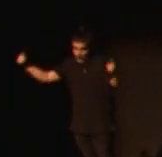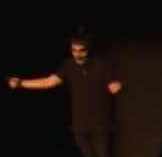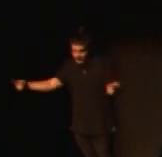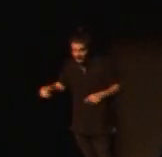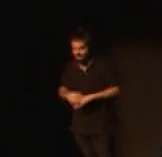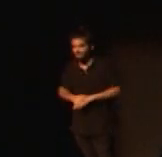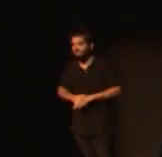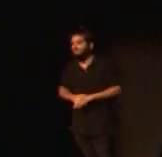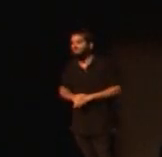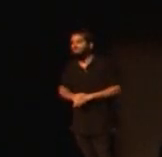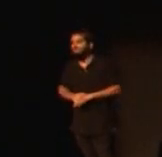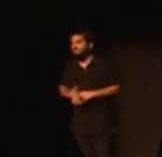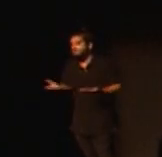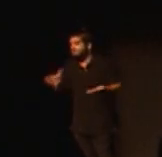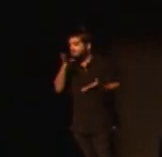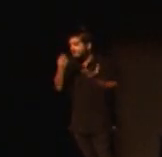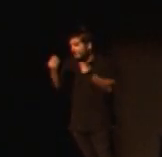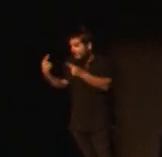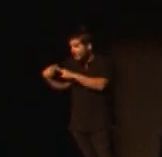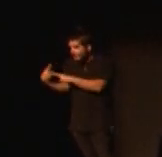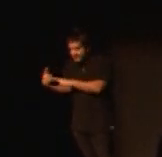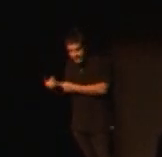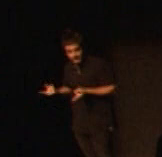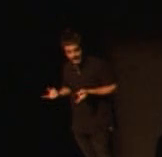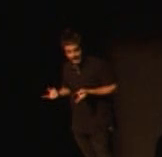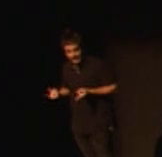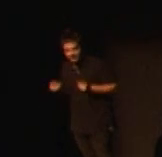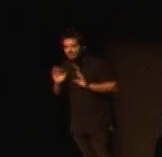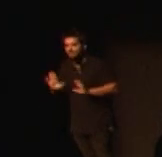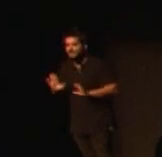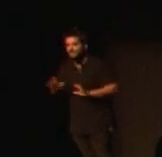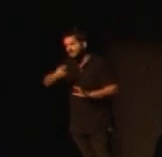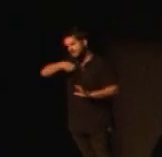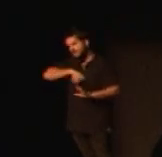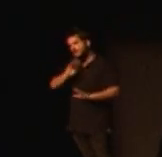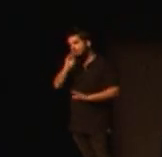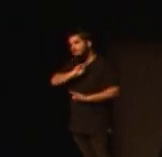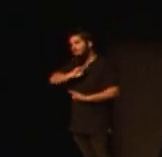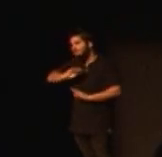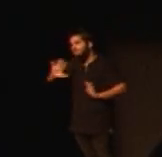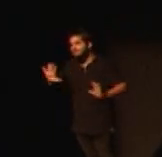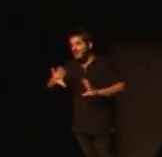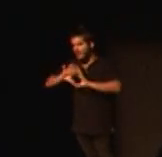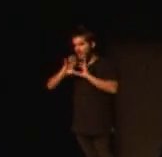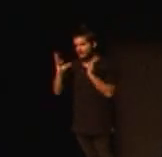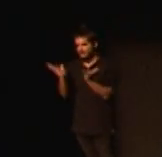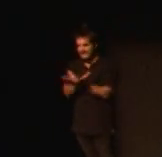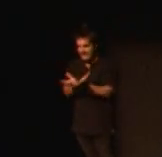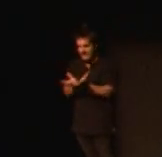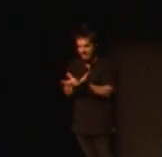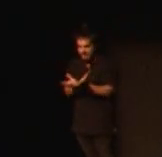gastronomía. Podríamos serlo por todo esto, ¿no? Pero sobre todo lo somos, somos la mejor tierra del mundo por las personas que la